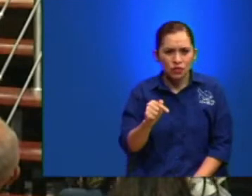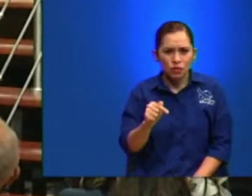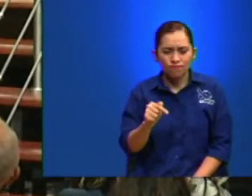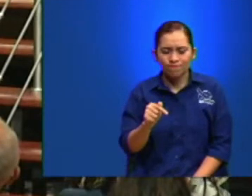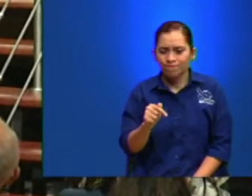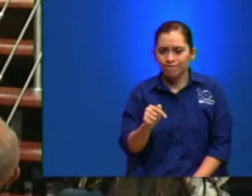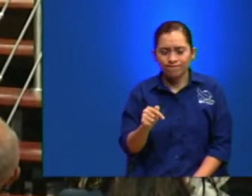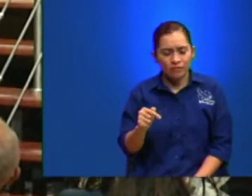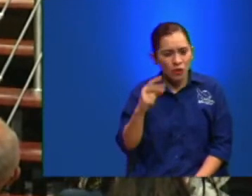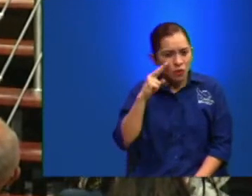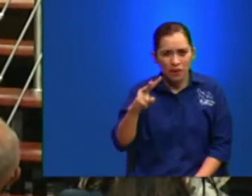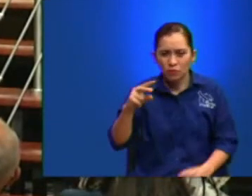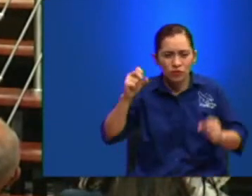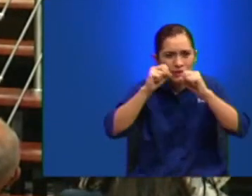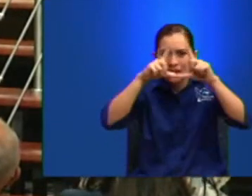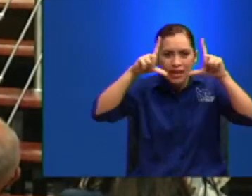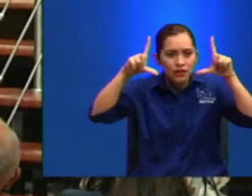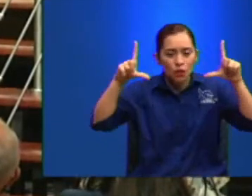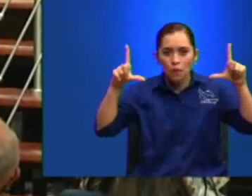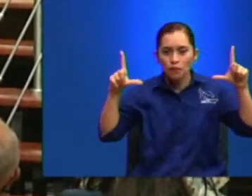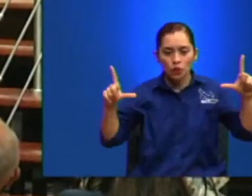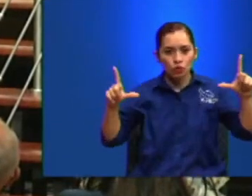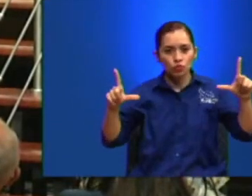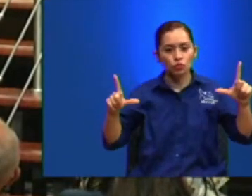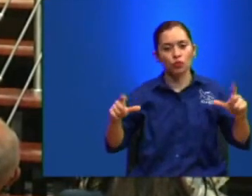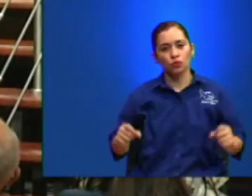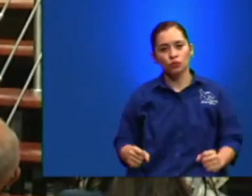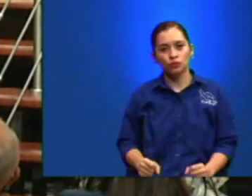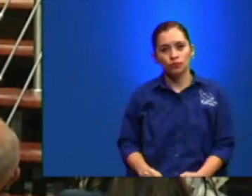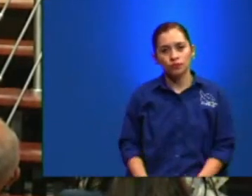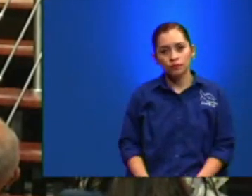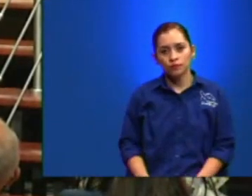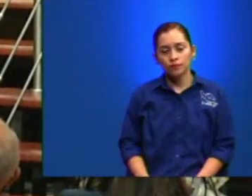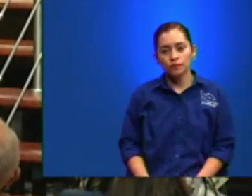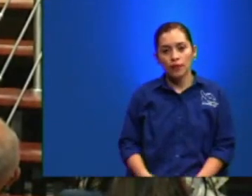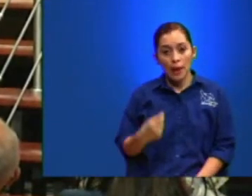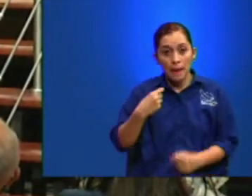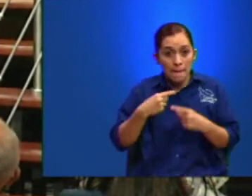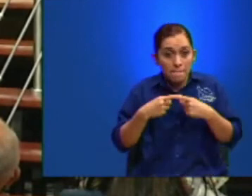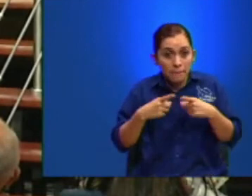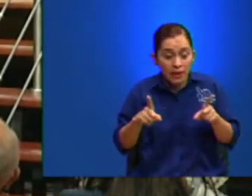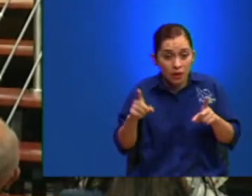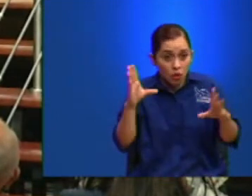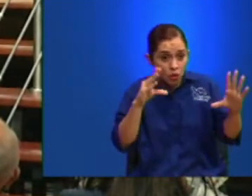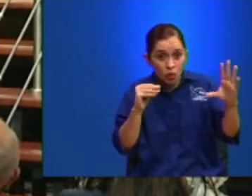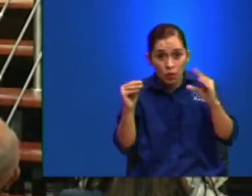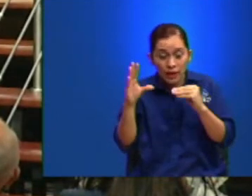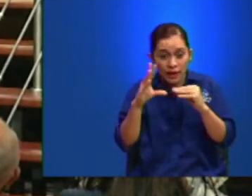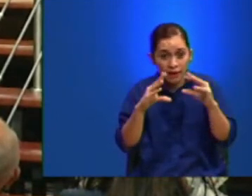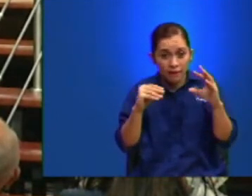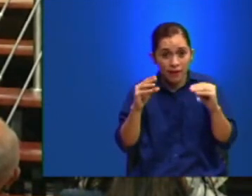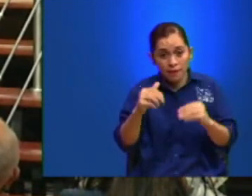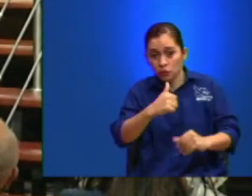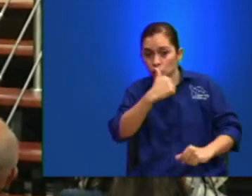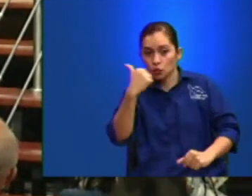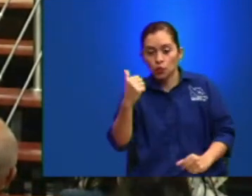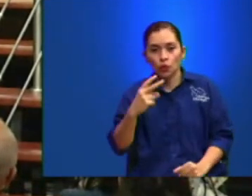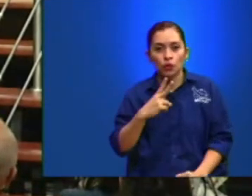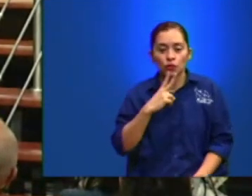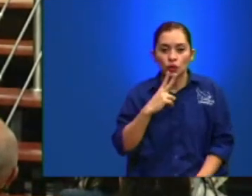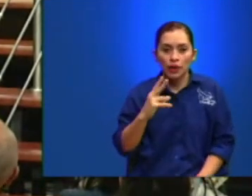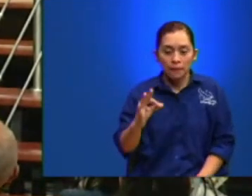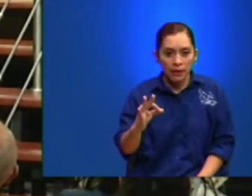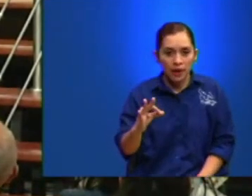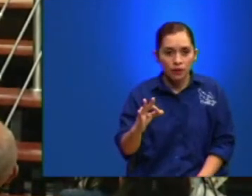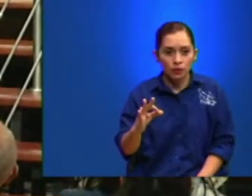pero asombrosa pero lo que estamos platicando aquí su hermano inicio castillo y me lo recordaba el ayer es